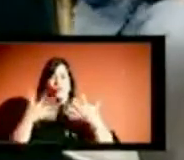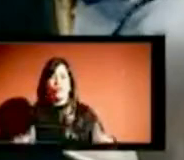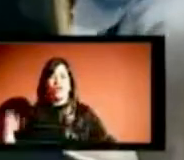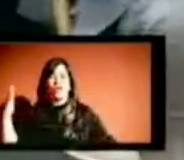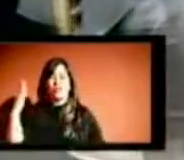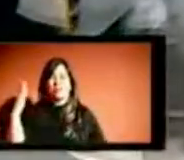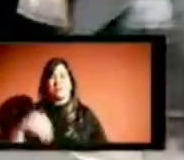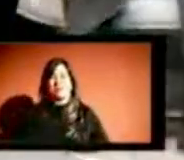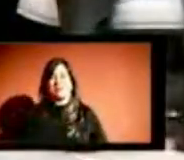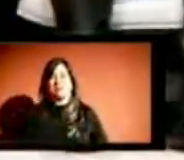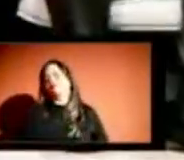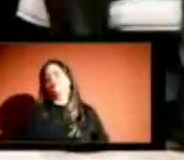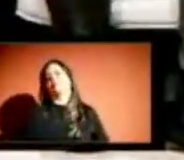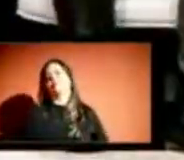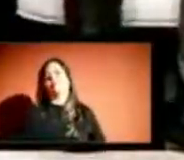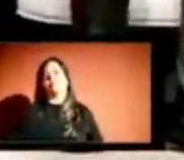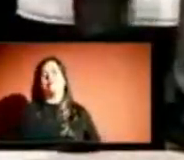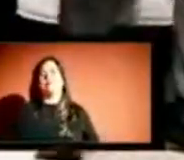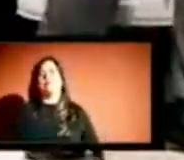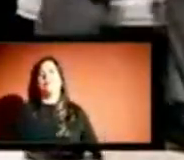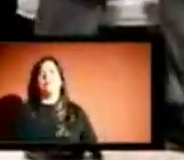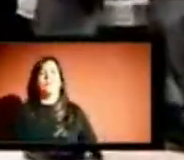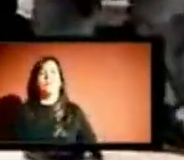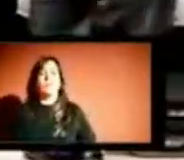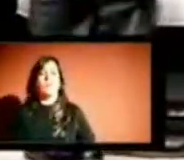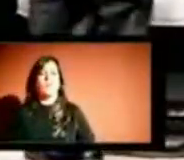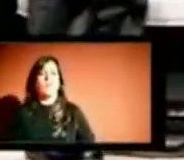la conferencia. Gracias. Muy bien.